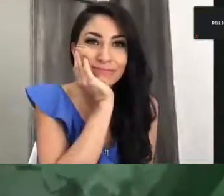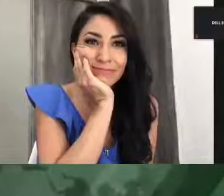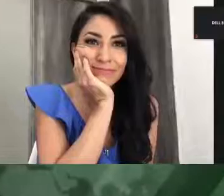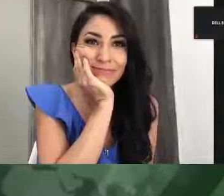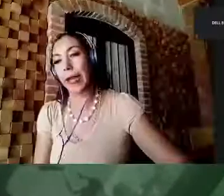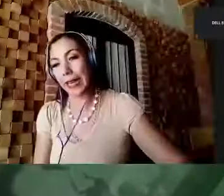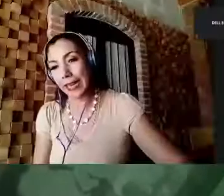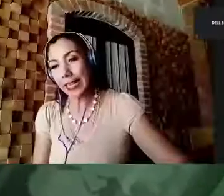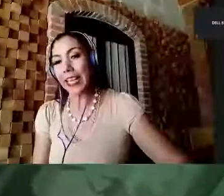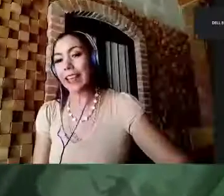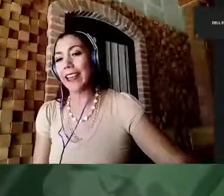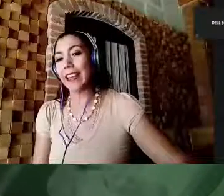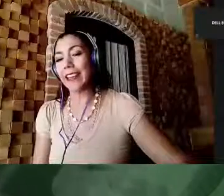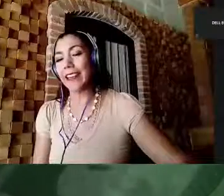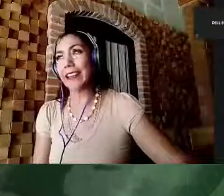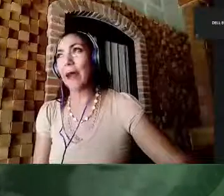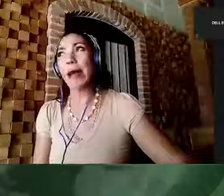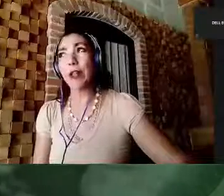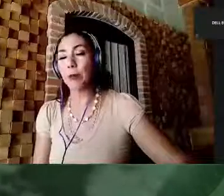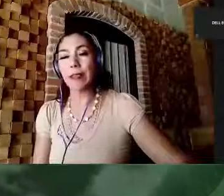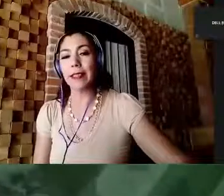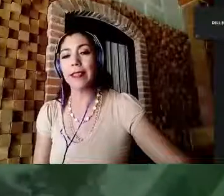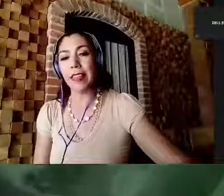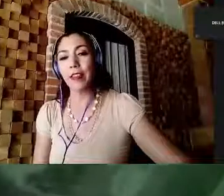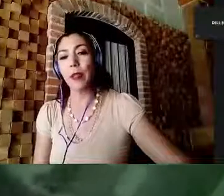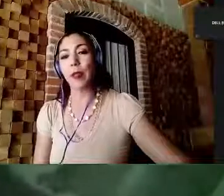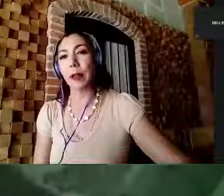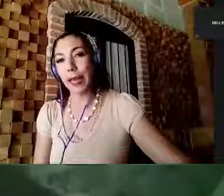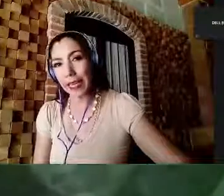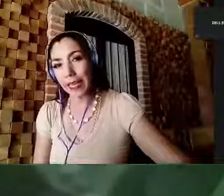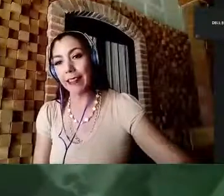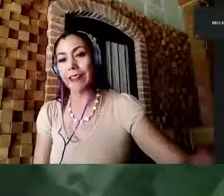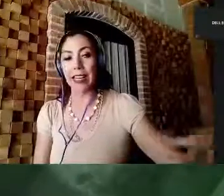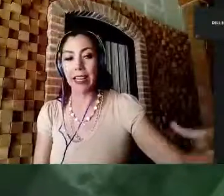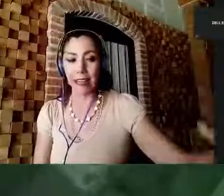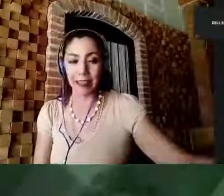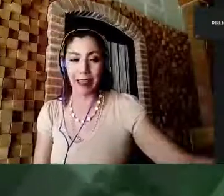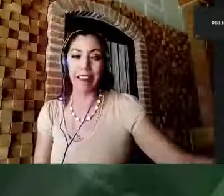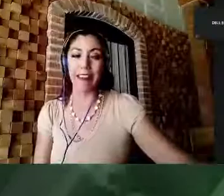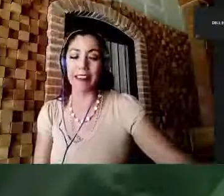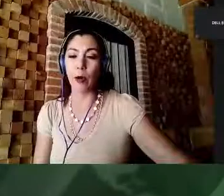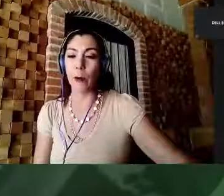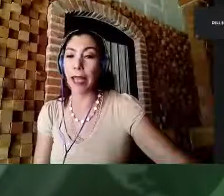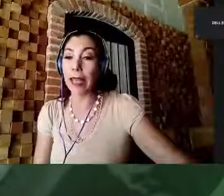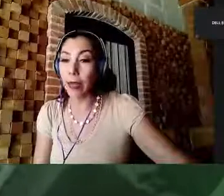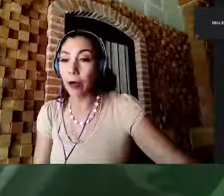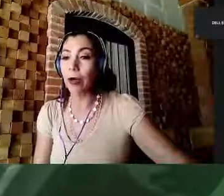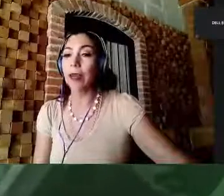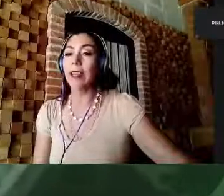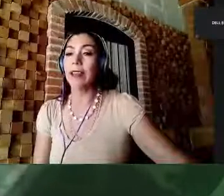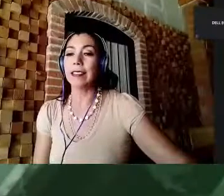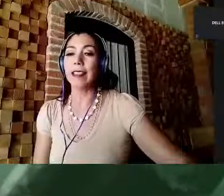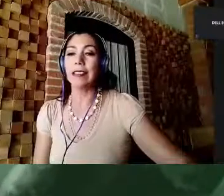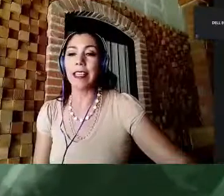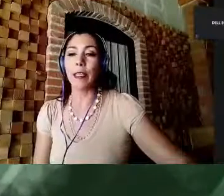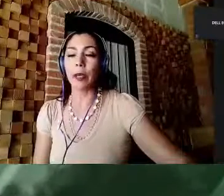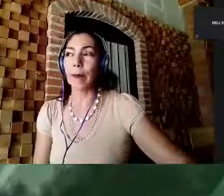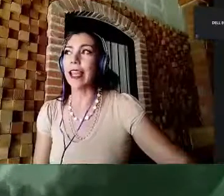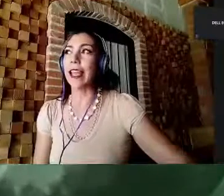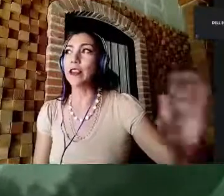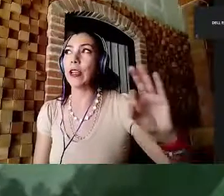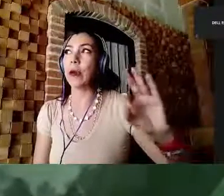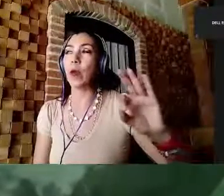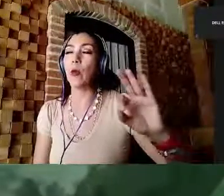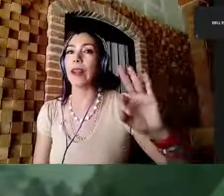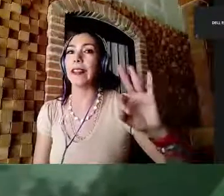México, ¿cómo ven? Están varios países de Centro y Sudamérica, destaca, les digo, México, están diciendo